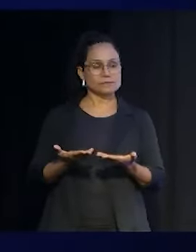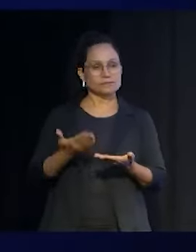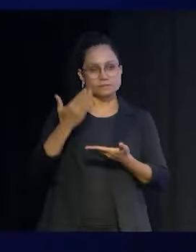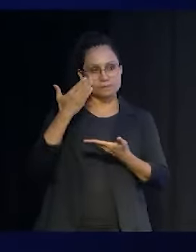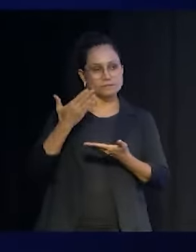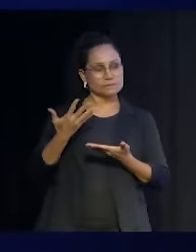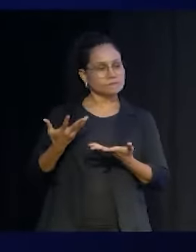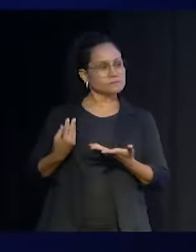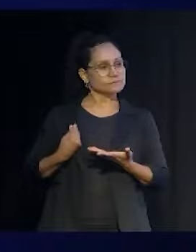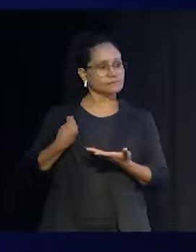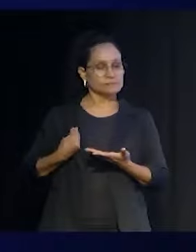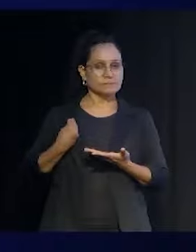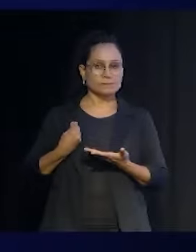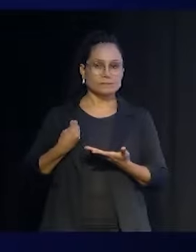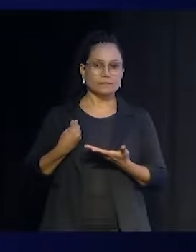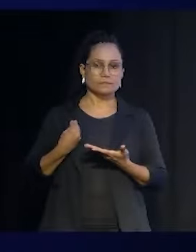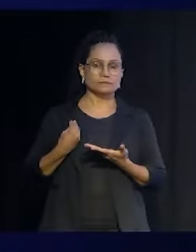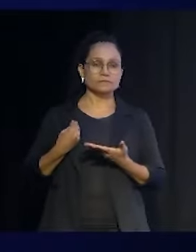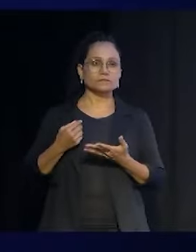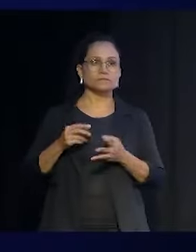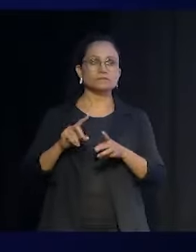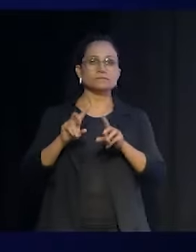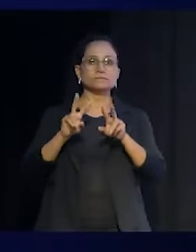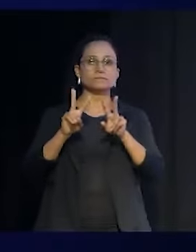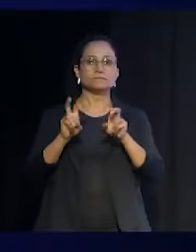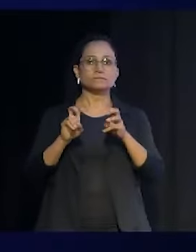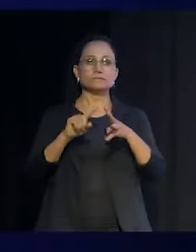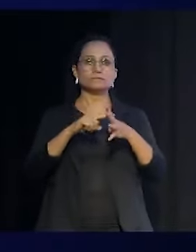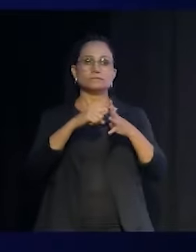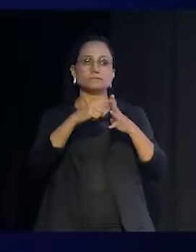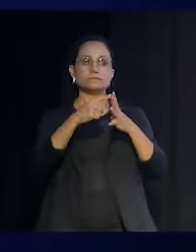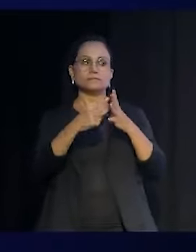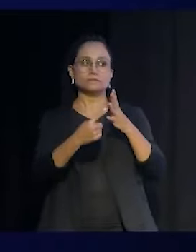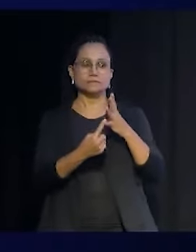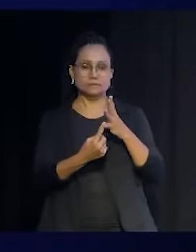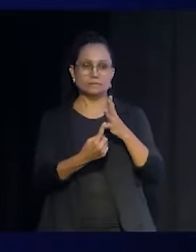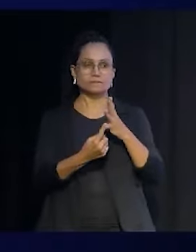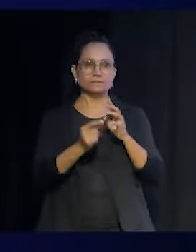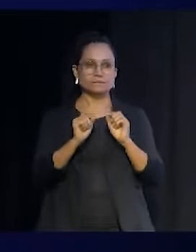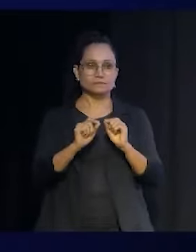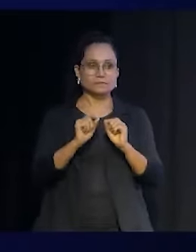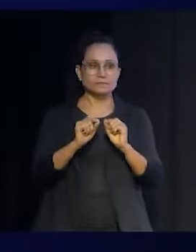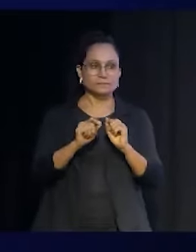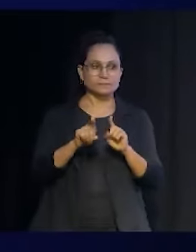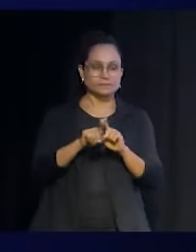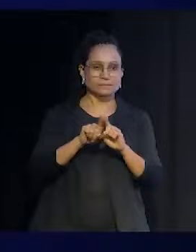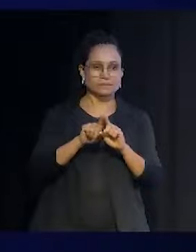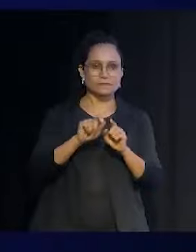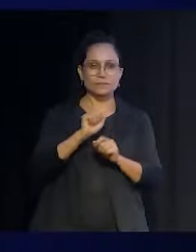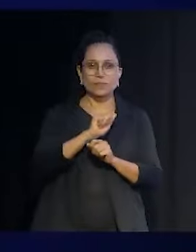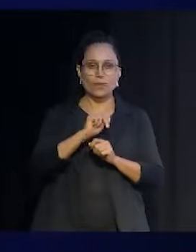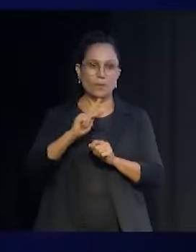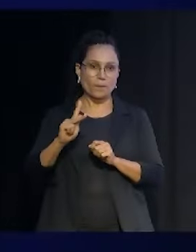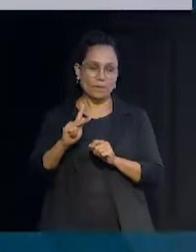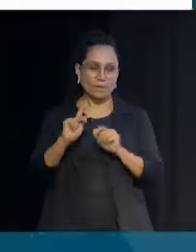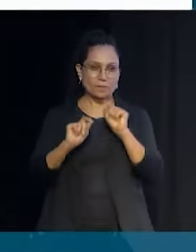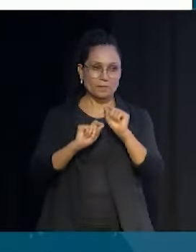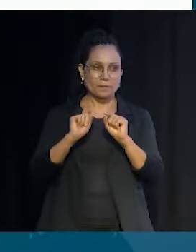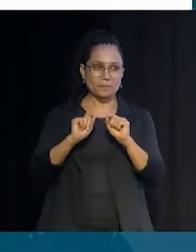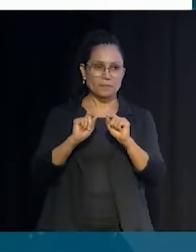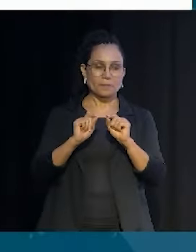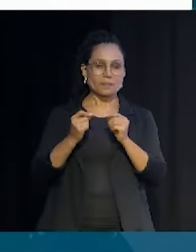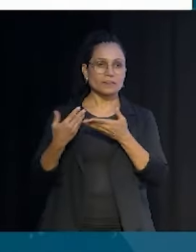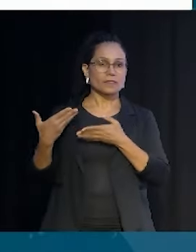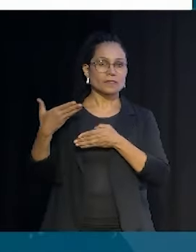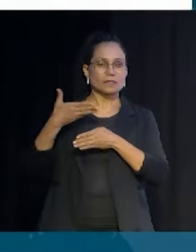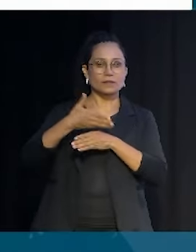presencia, sobre los cuatro nuevos caballeros del apocalipsis que son traídos por el